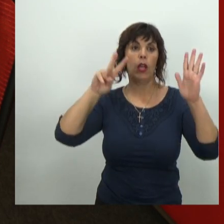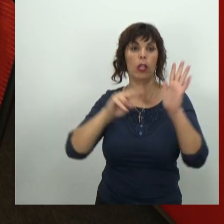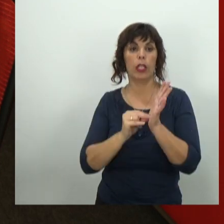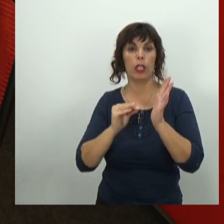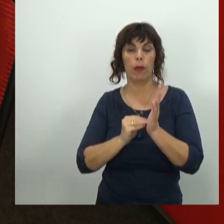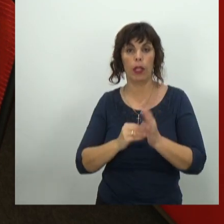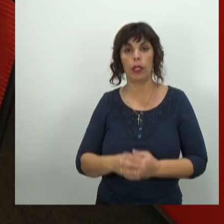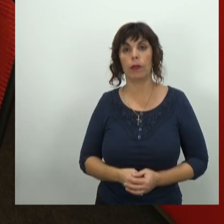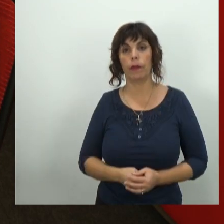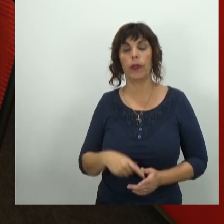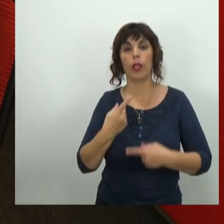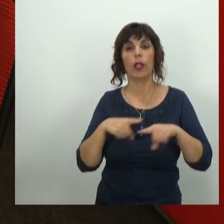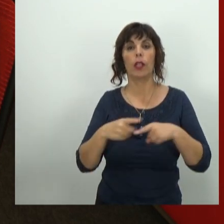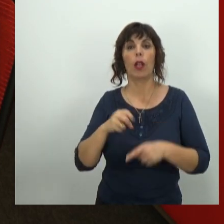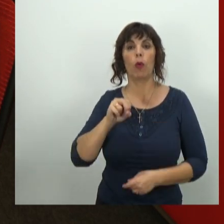Salmo 12, versículo 6.